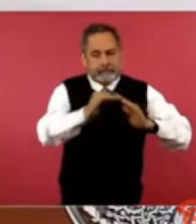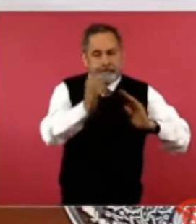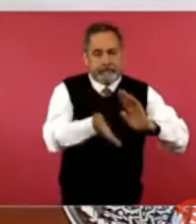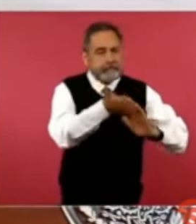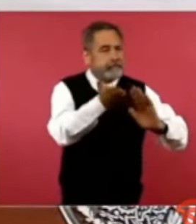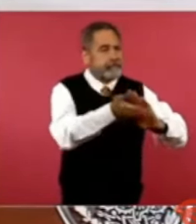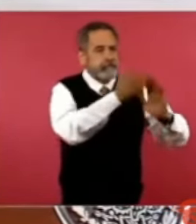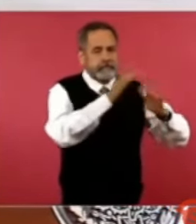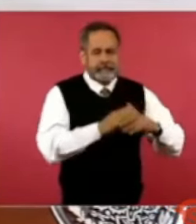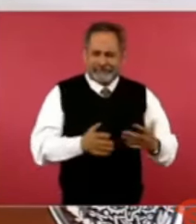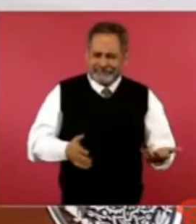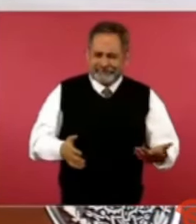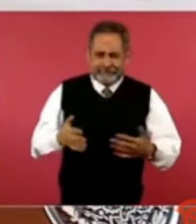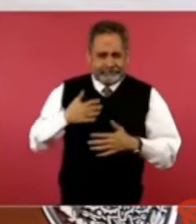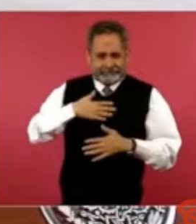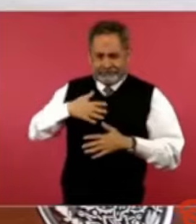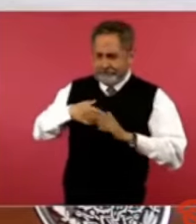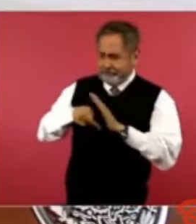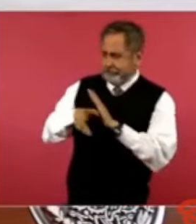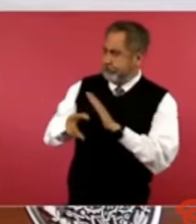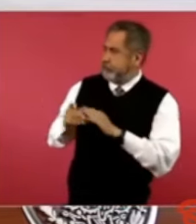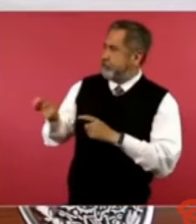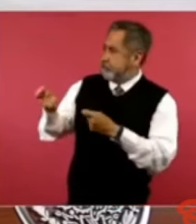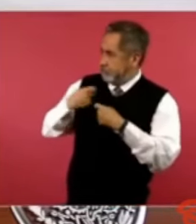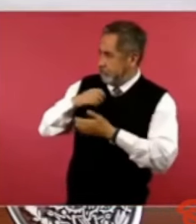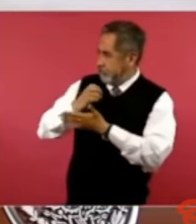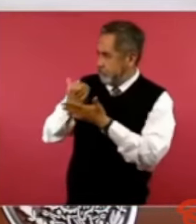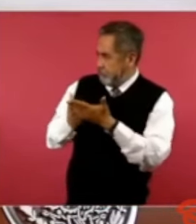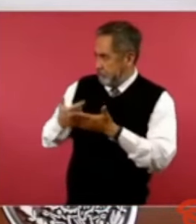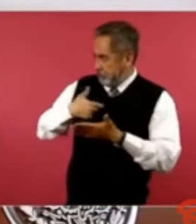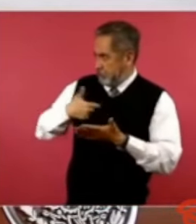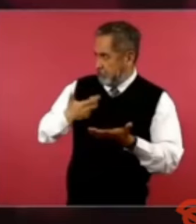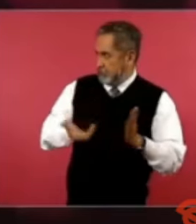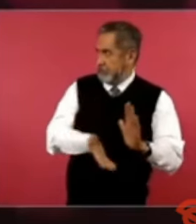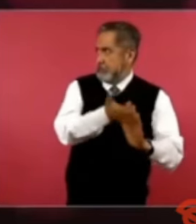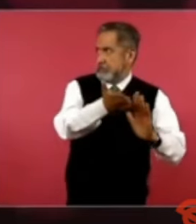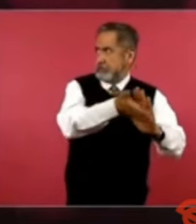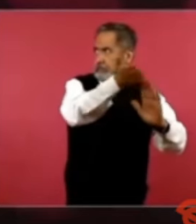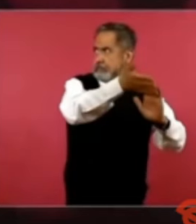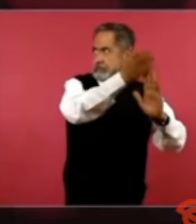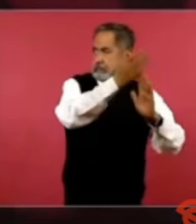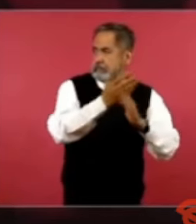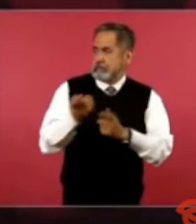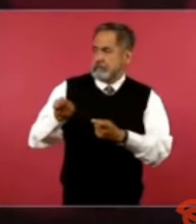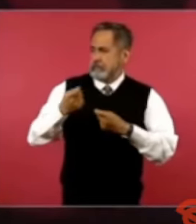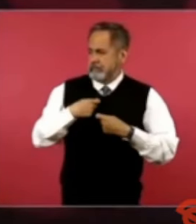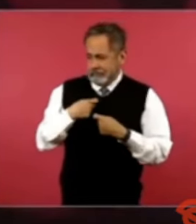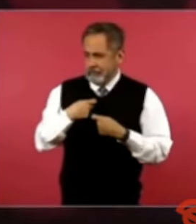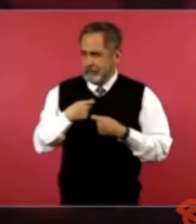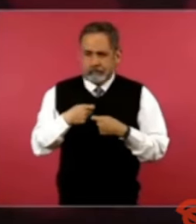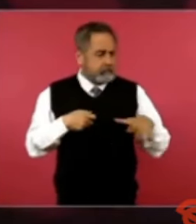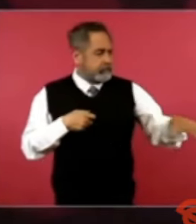medios tenían y tienen empresas